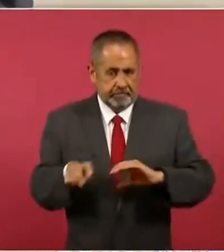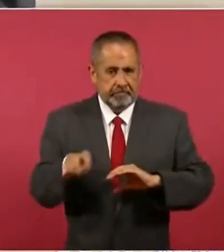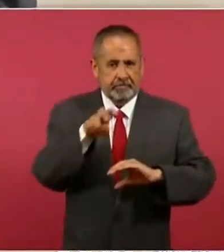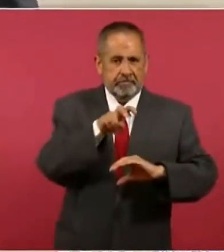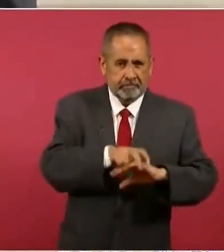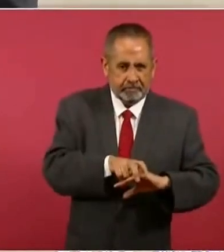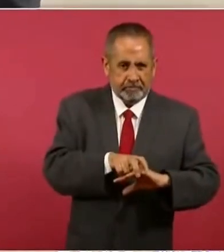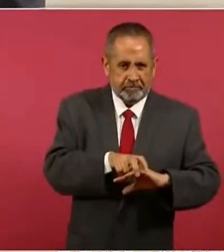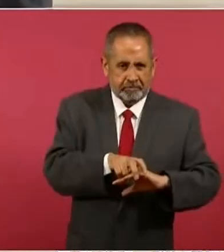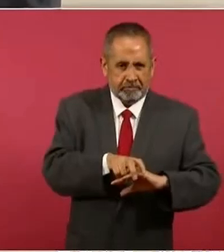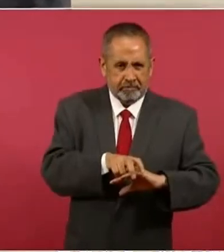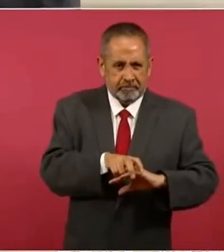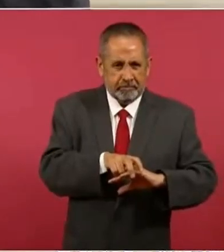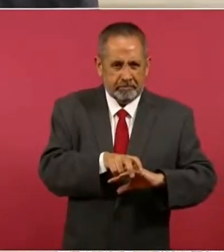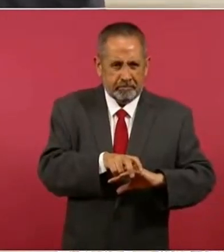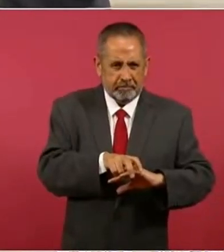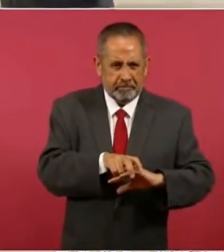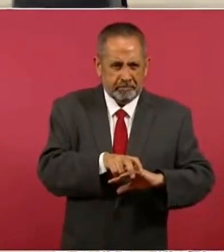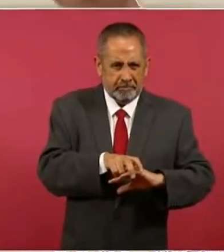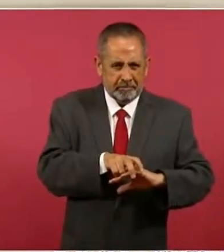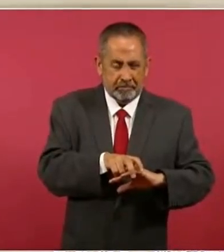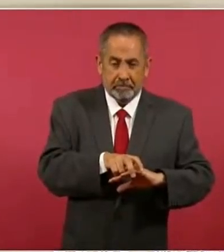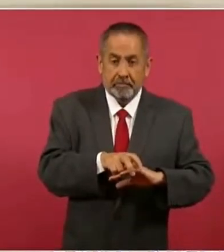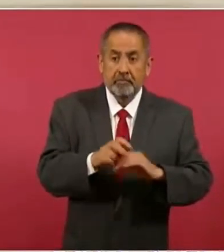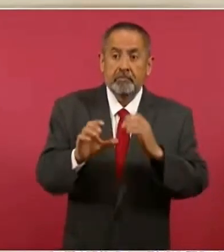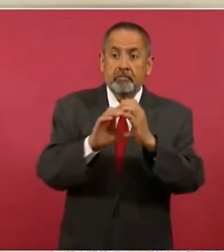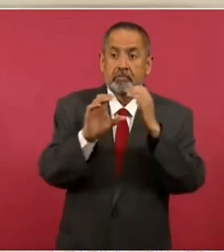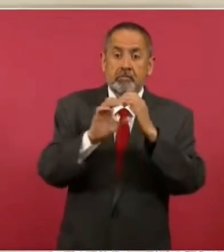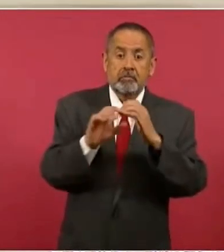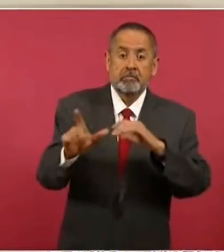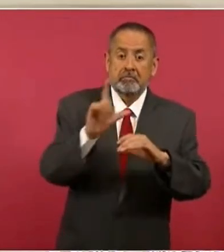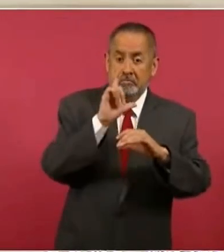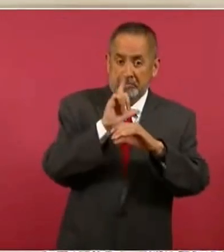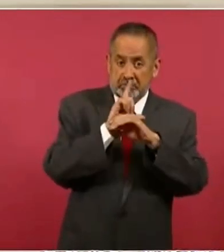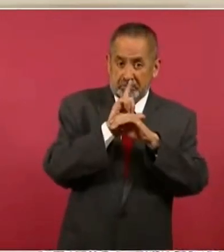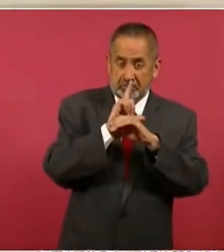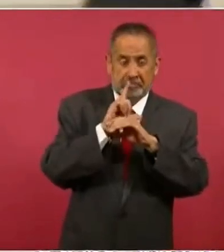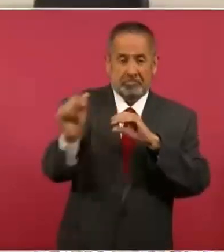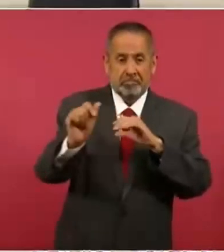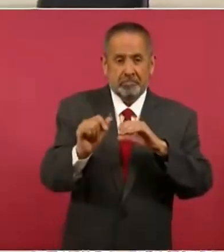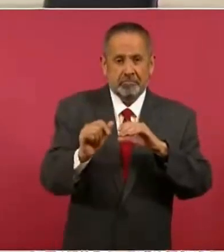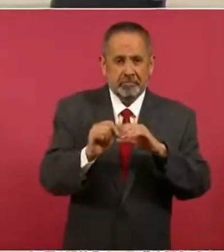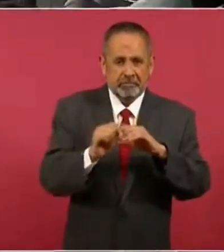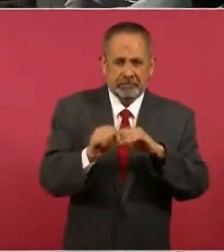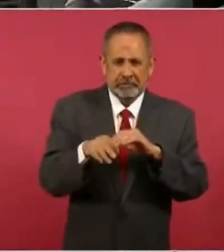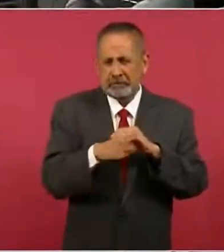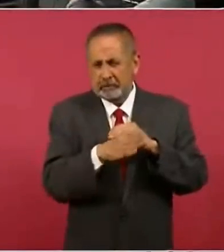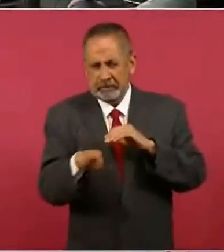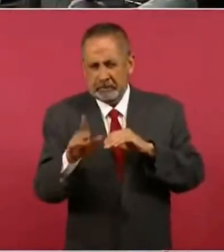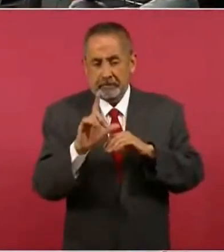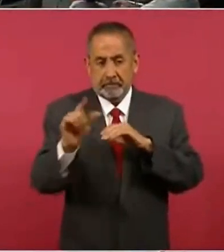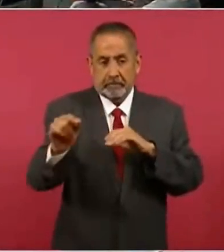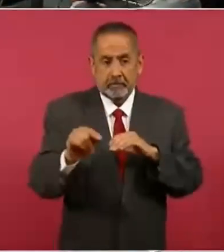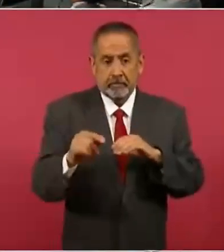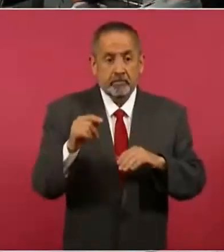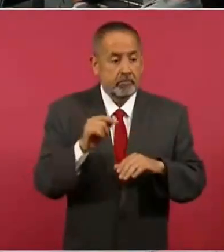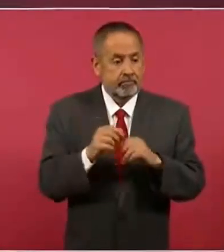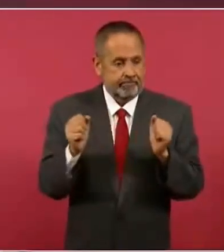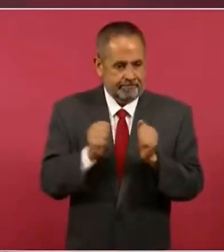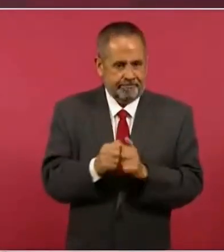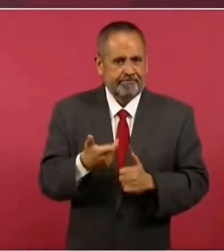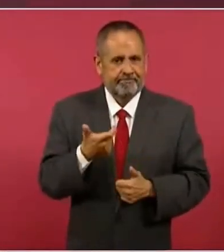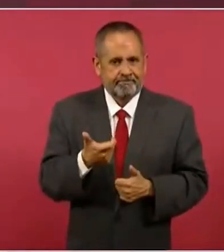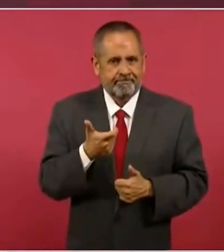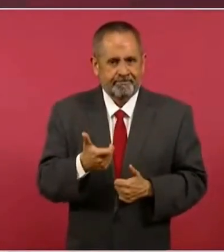y sale la camioneta disparada no y por poco le atropella pero con